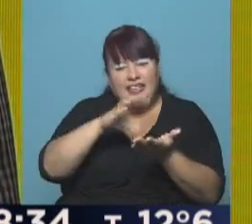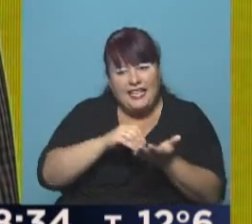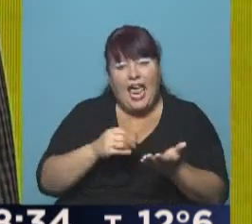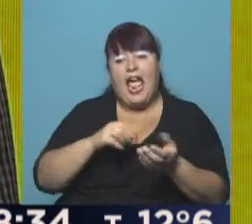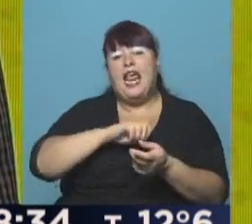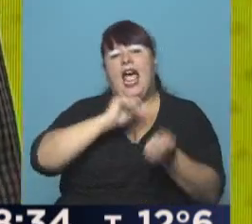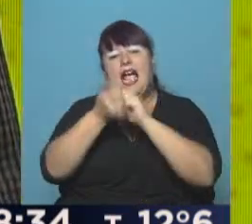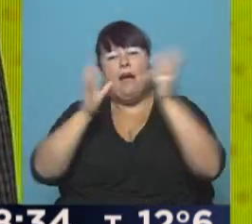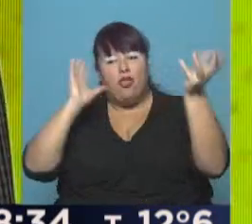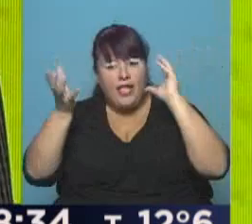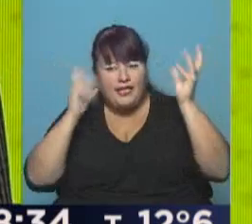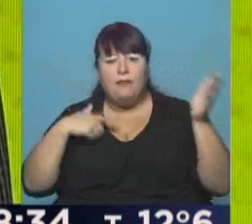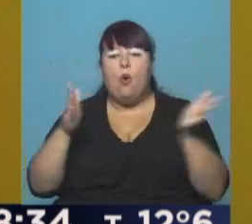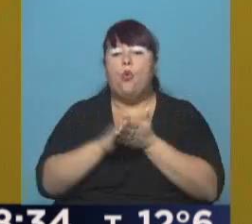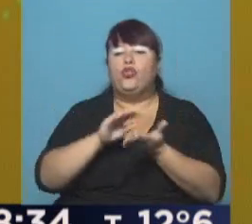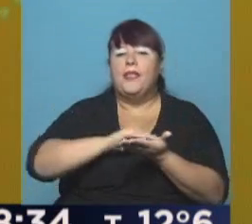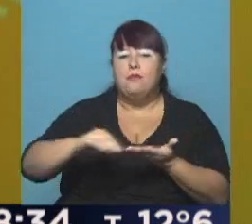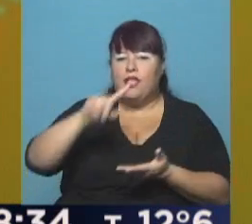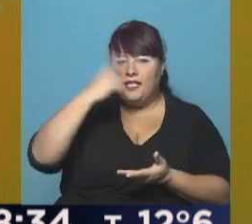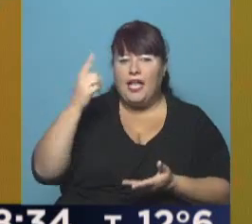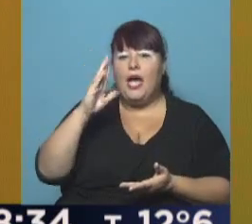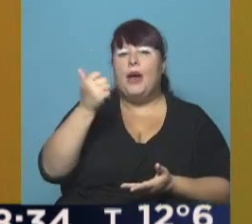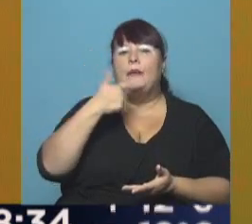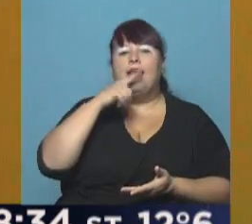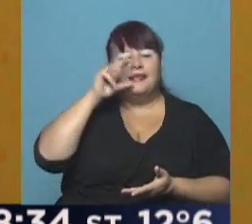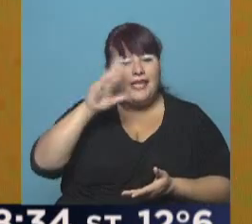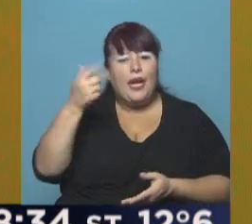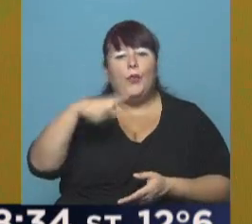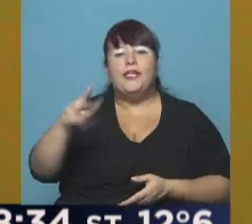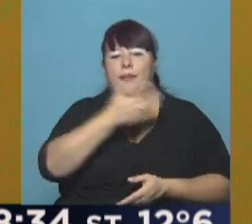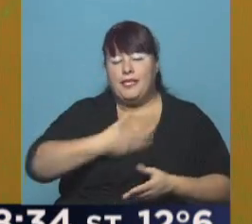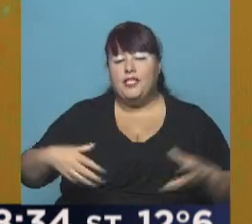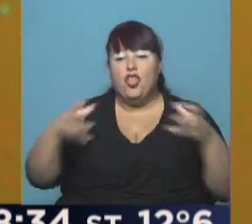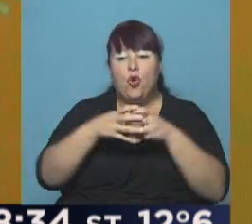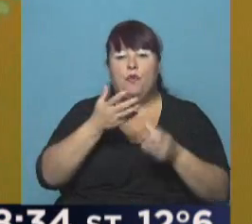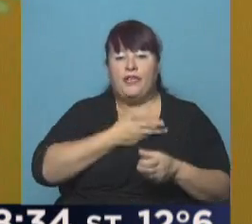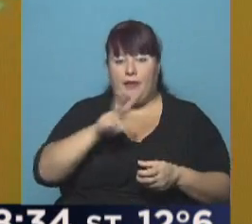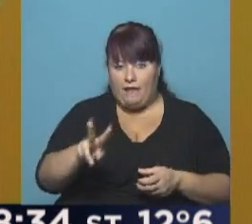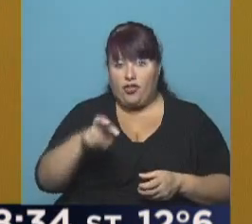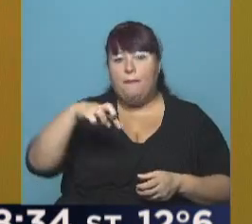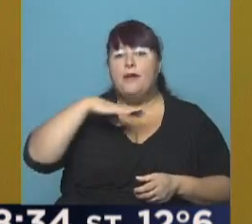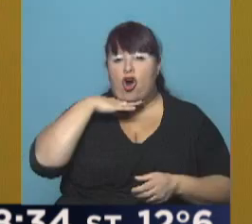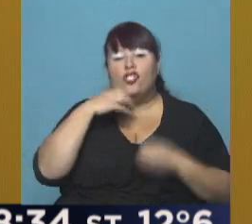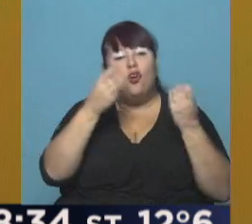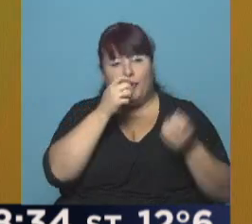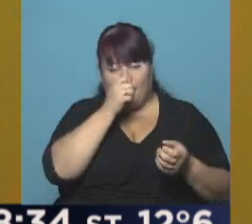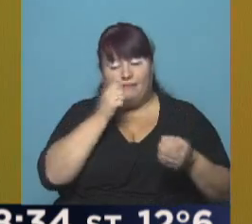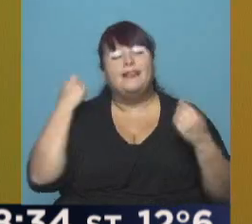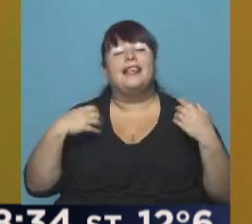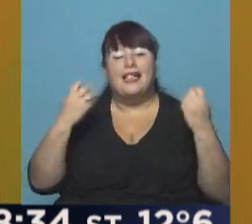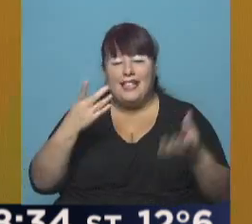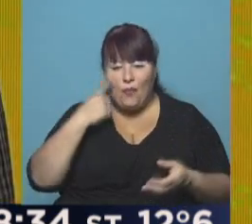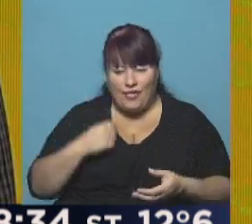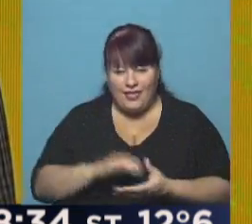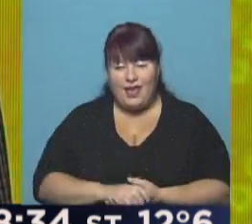hablamos del cambio climático estamos junto al diputado nacional luís basterra vicepresidente del bloque del frente para la victoria-pj louis cómo le va qué tal